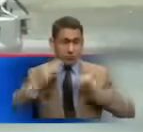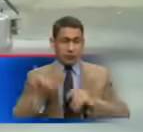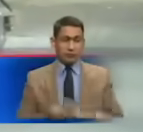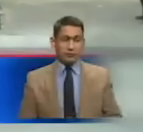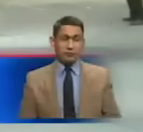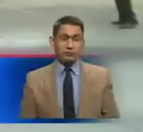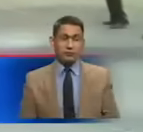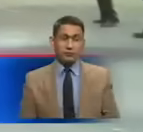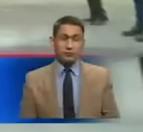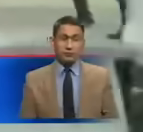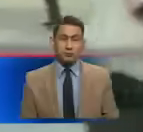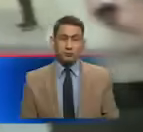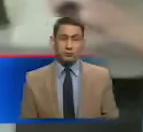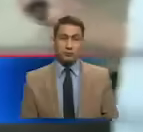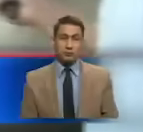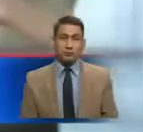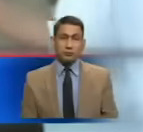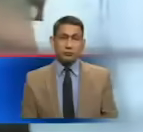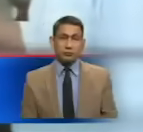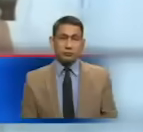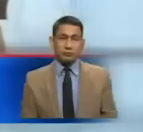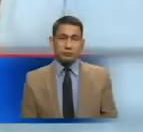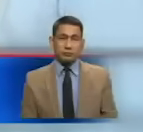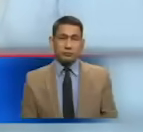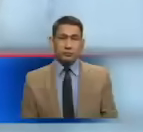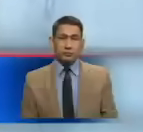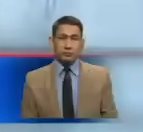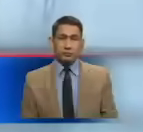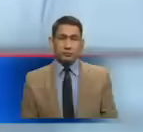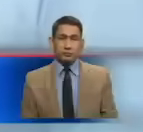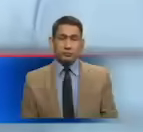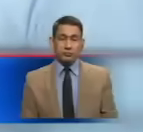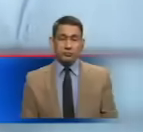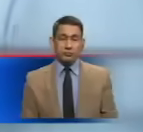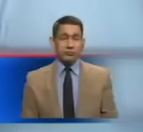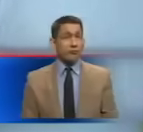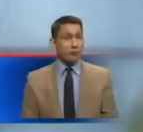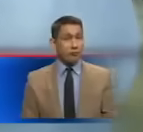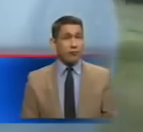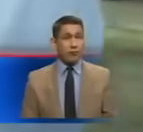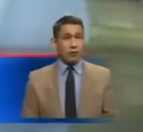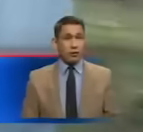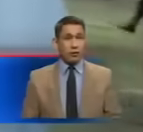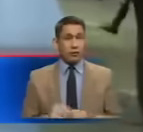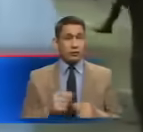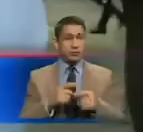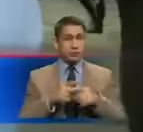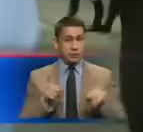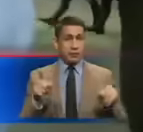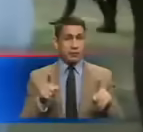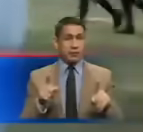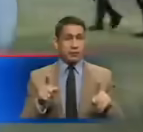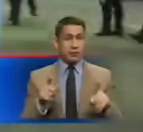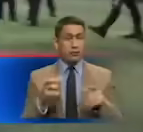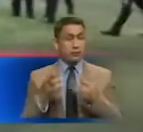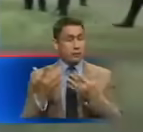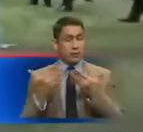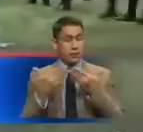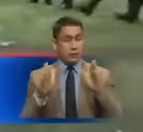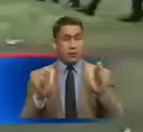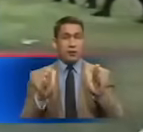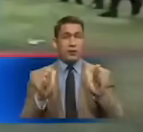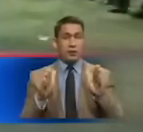carros de auxilio. De igual manera se va a prestar la ayuda para el traslado de estos vehículos y poder habilitar la vía.